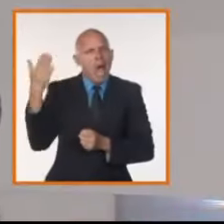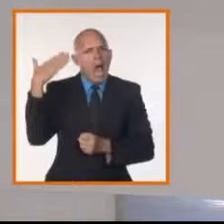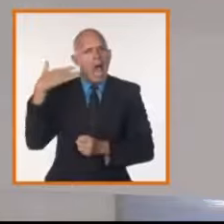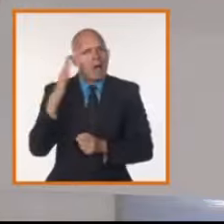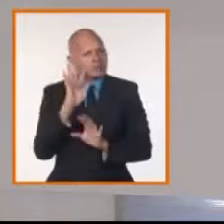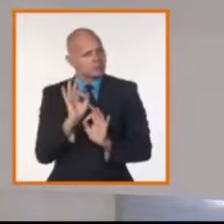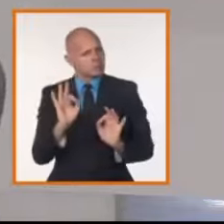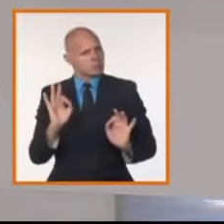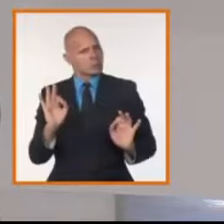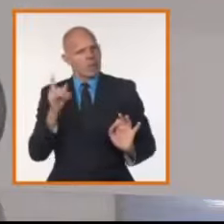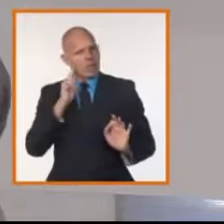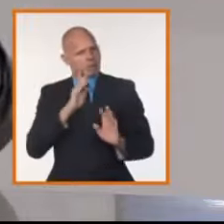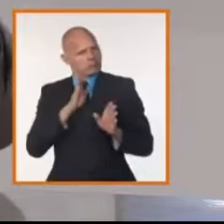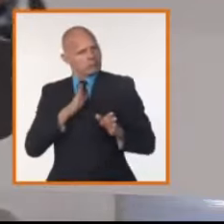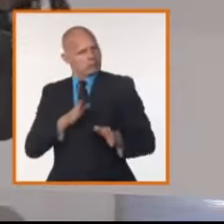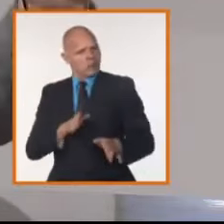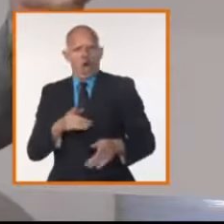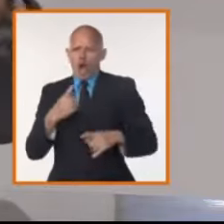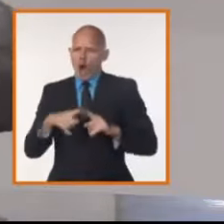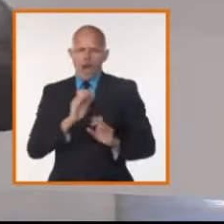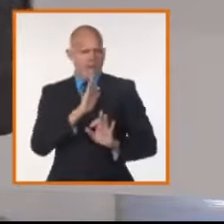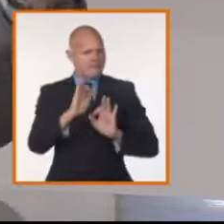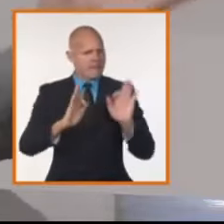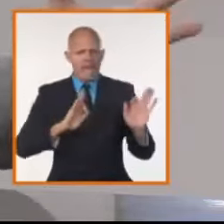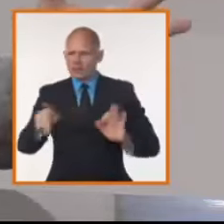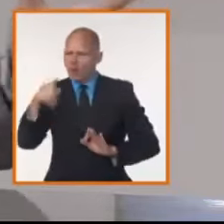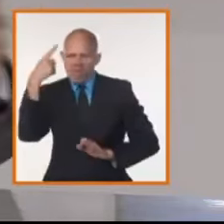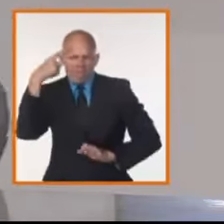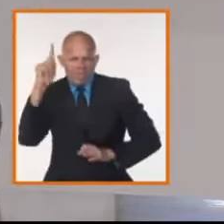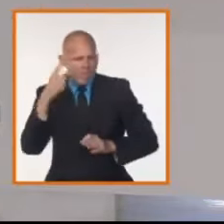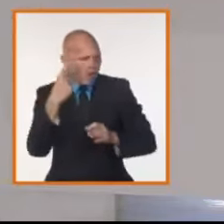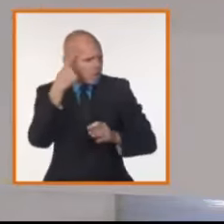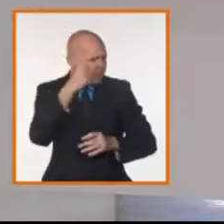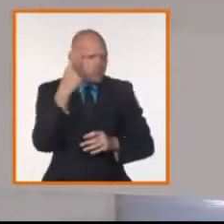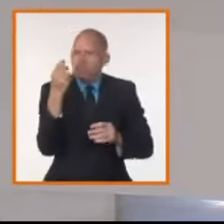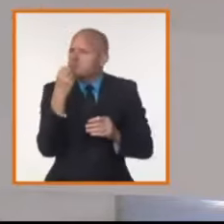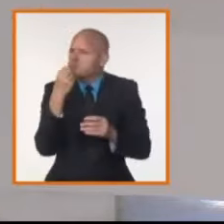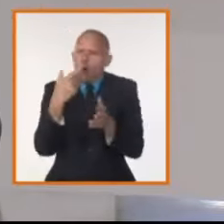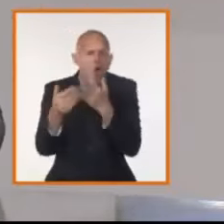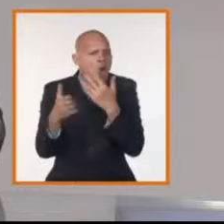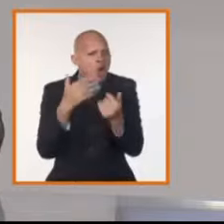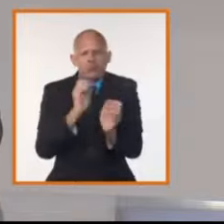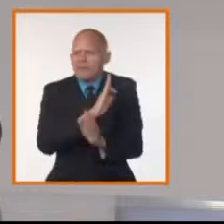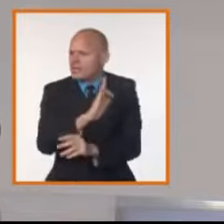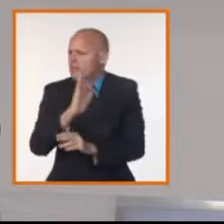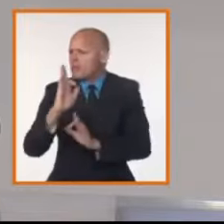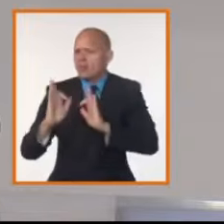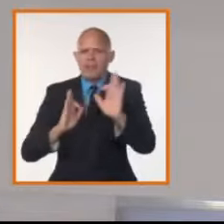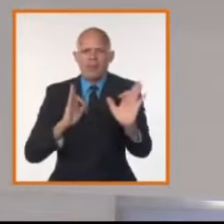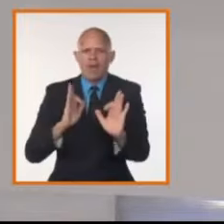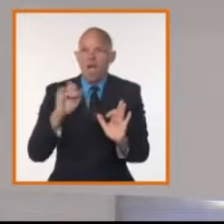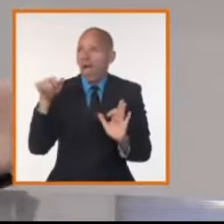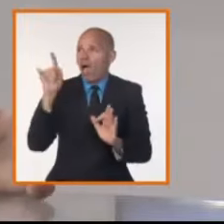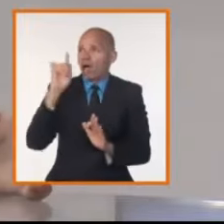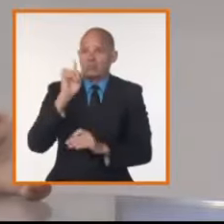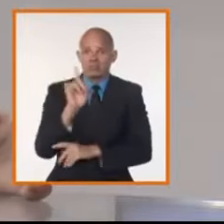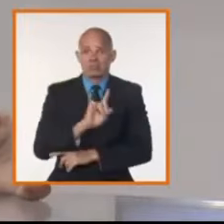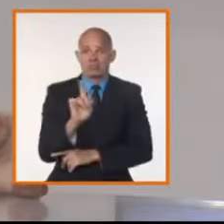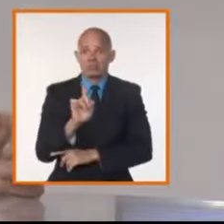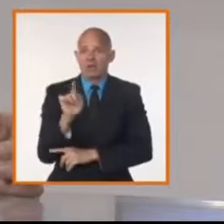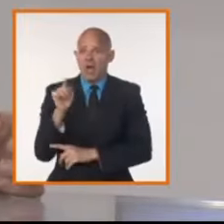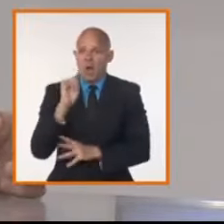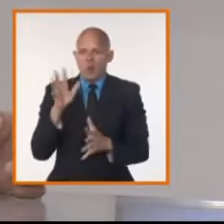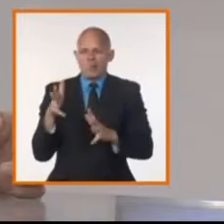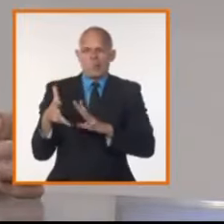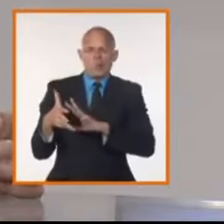tradición de respeto a la diversidad de pensamiento etcétera etcétera según ellos eh que eso haya llegado allí eh sin duda es